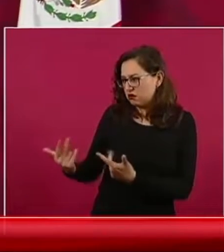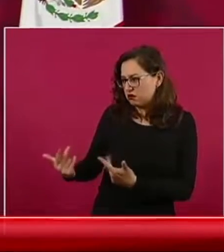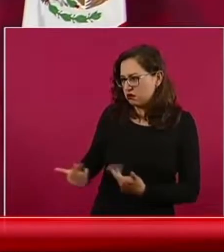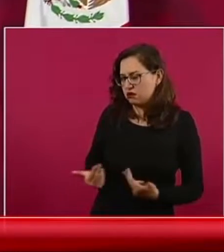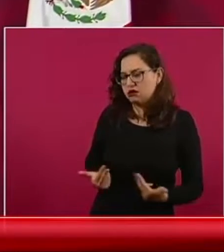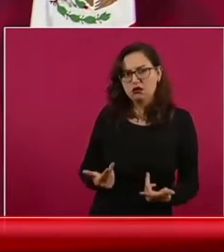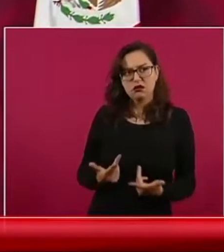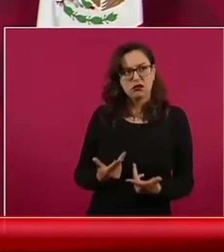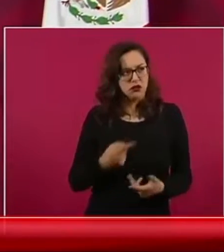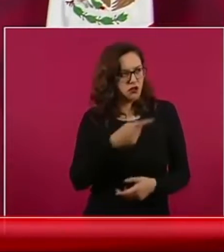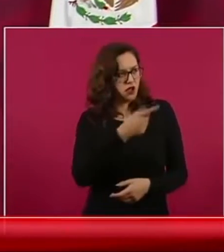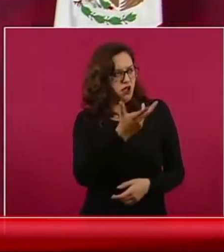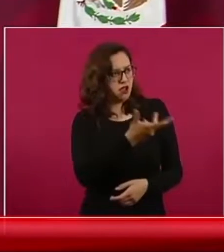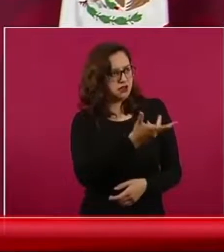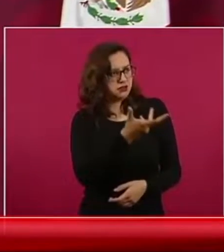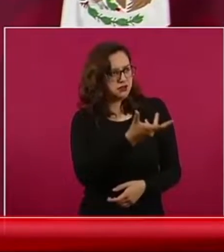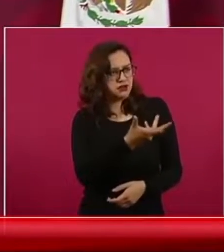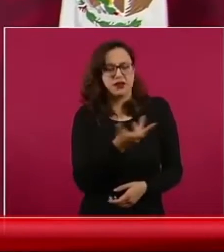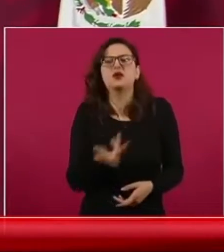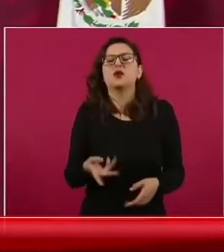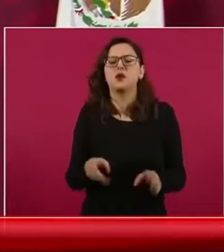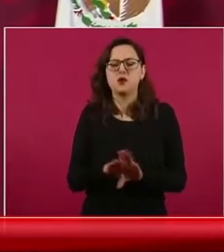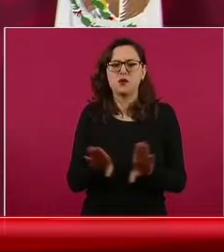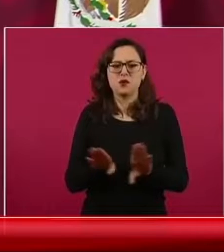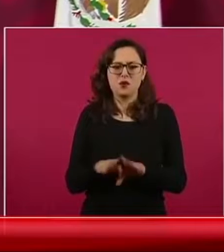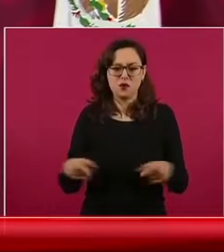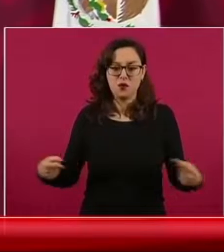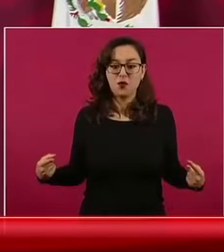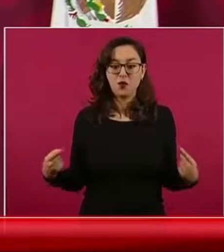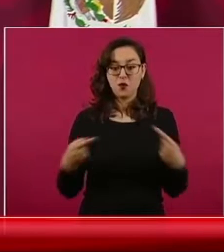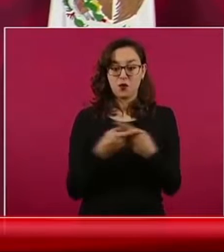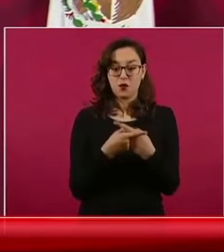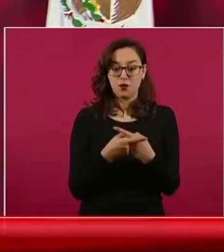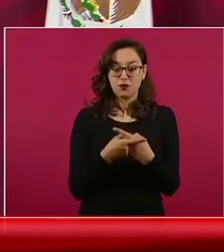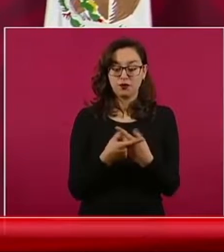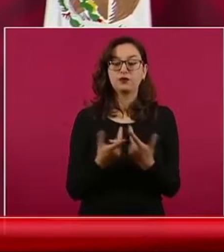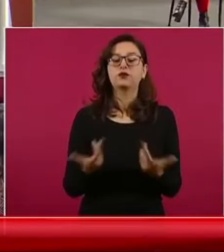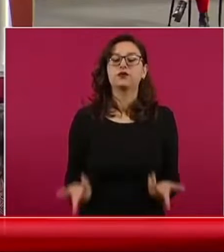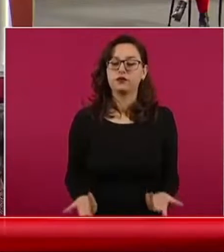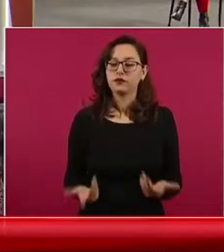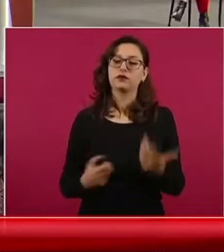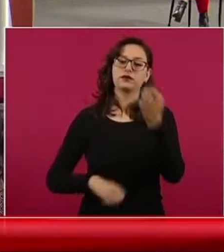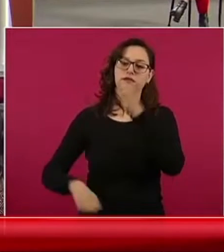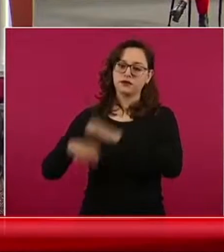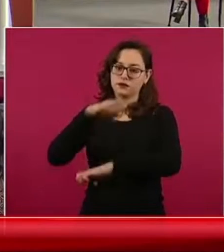estas acciones? Entonces, hablamos con ellos de nuevo